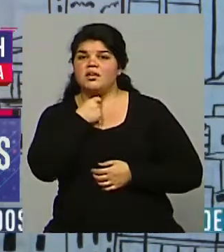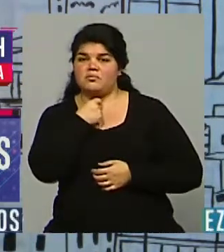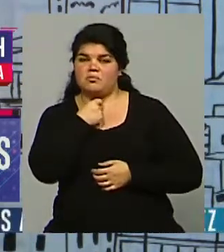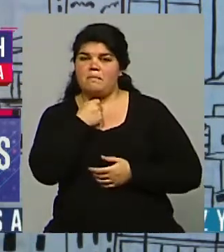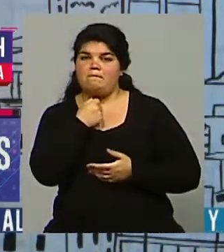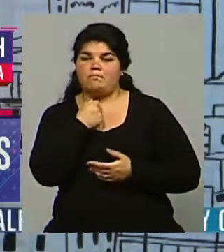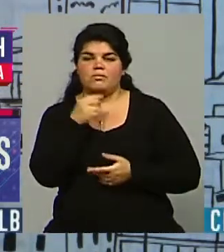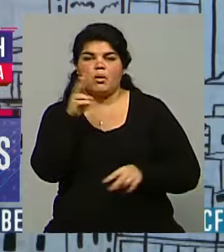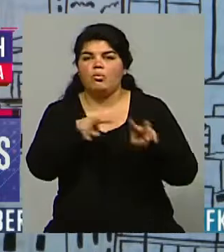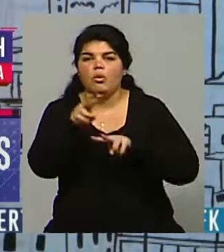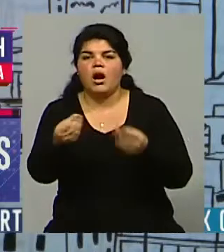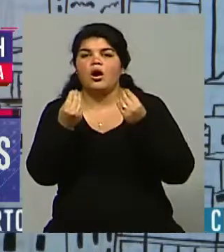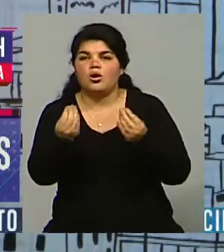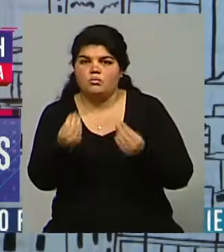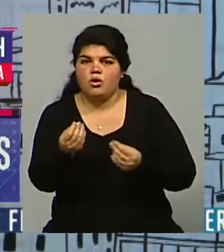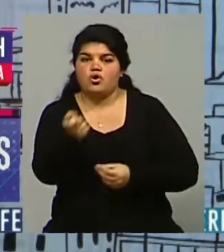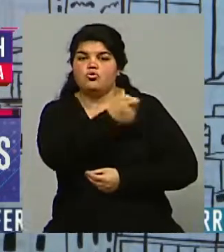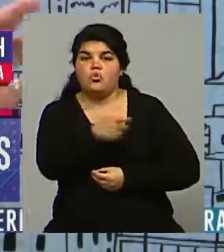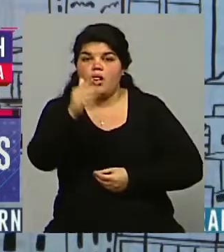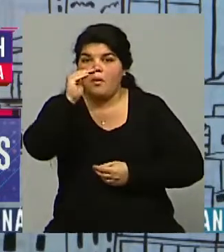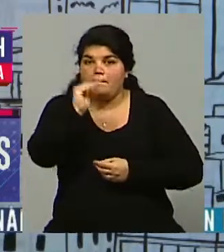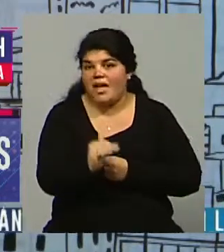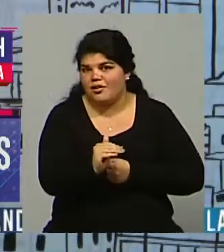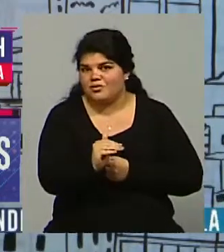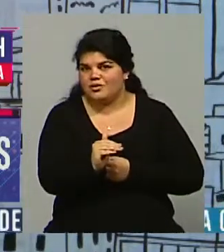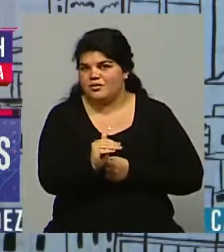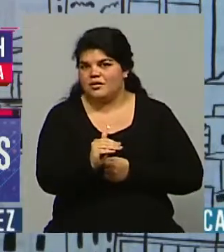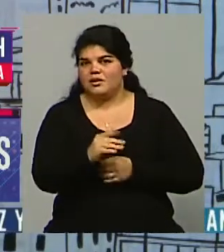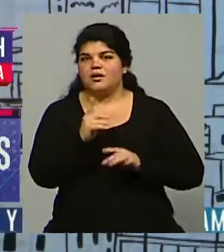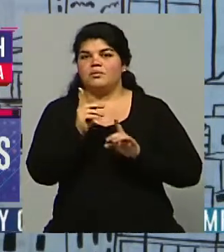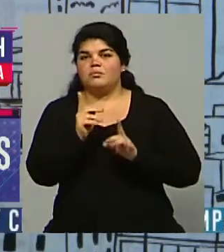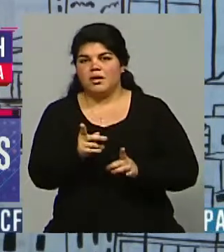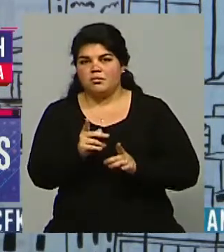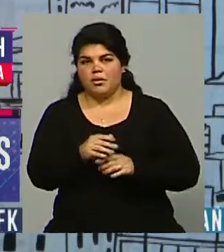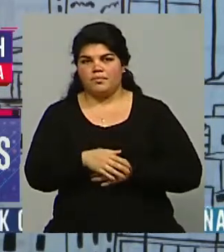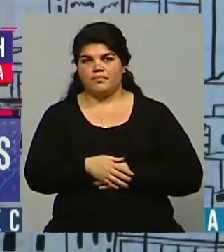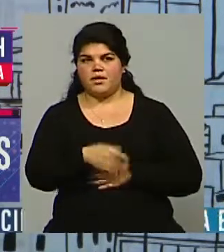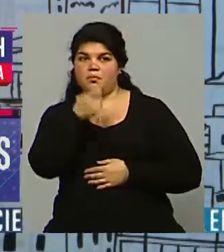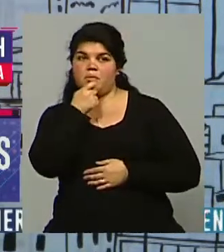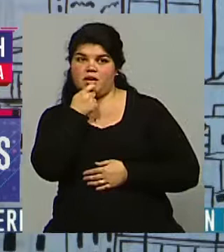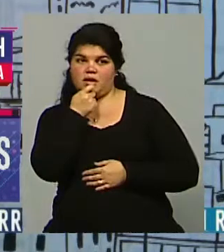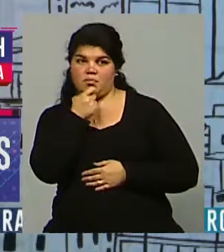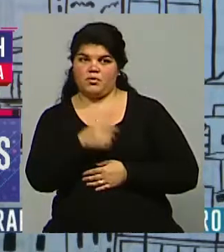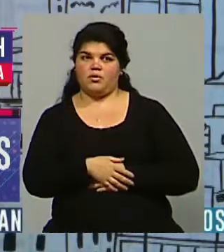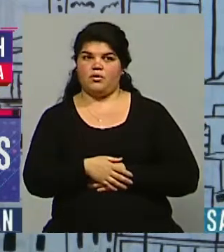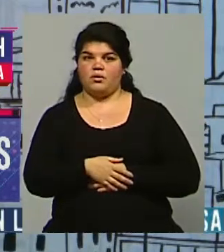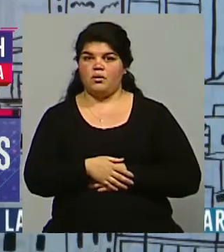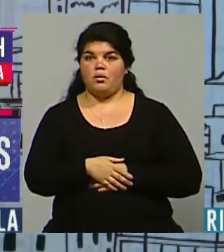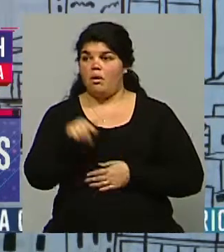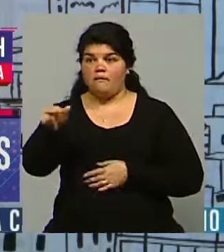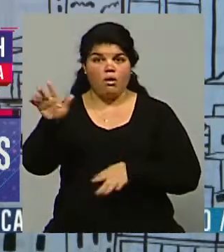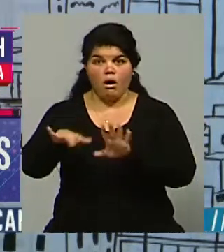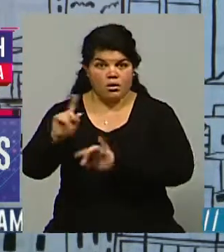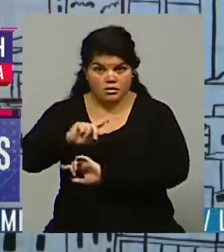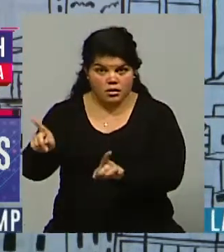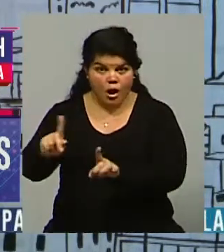salario al mercado laboral. Entonces, como hay el típico, si vos no lo haces por 1.000, hay 30 atrás tuyo